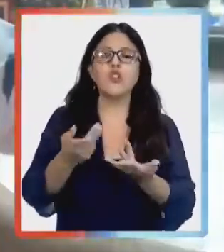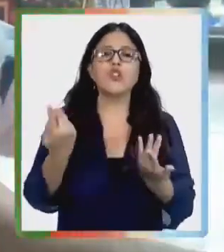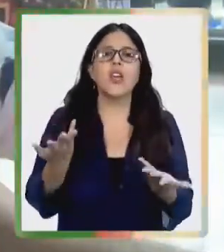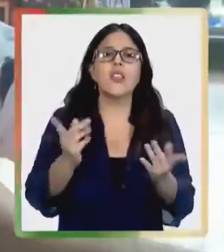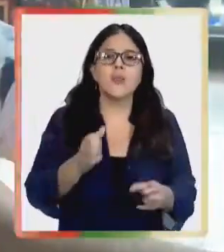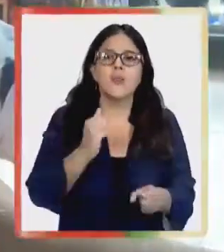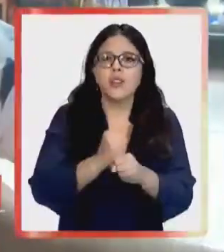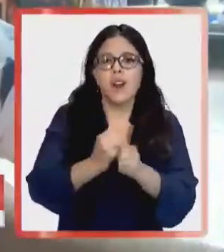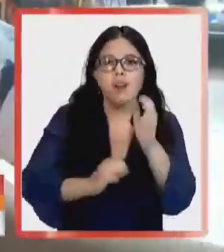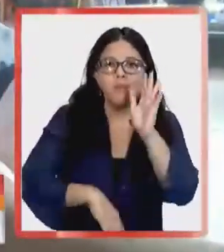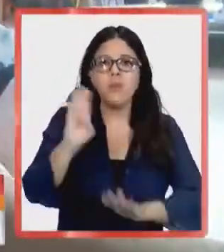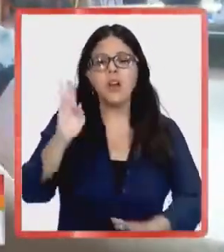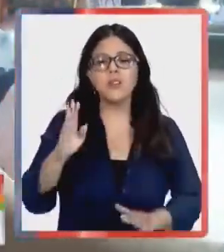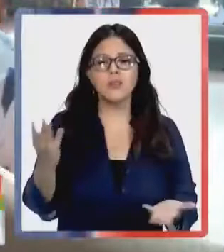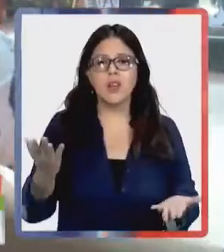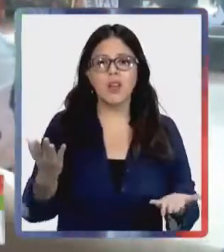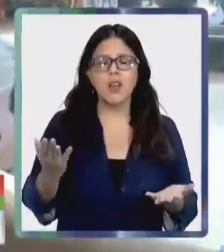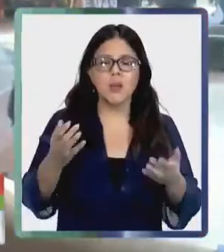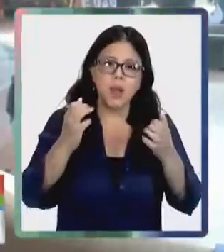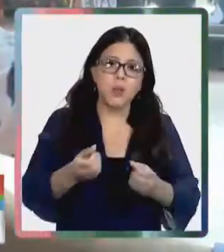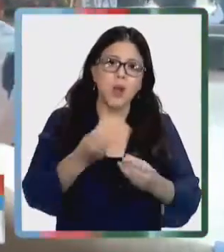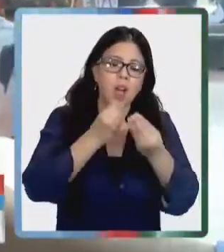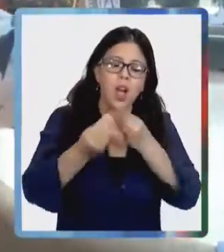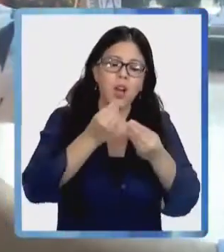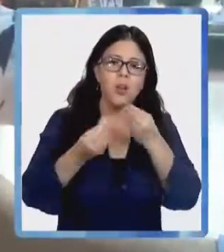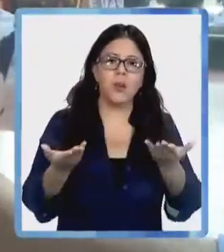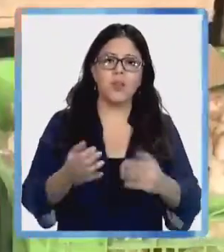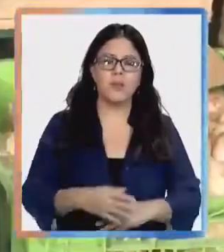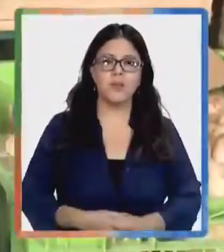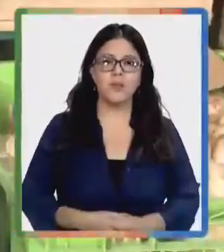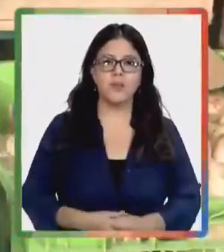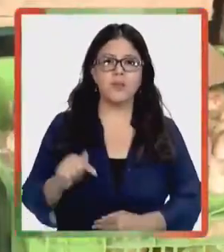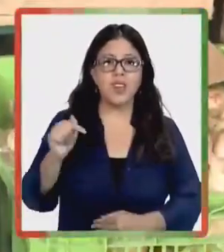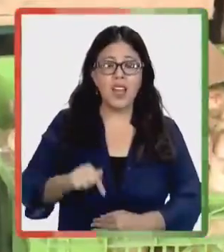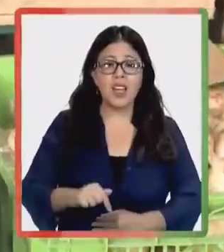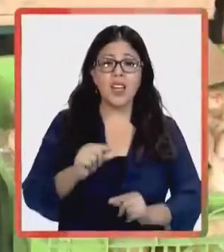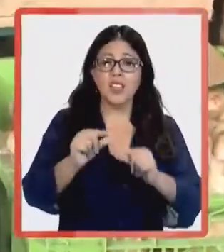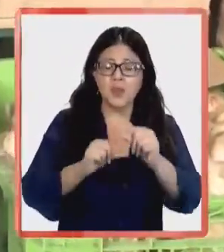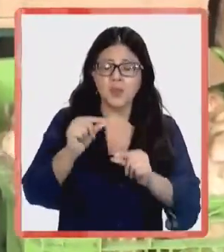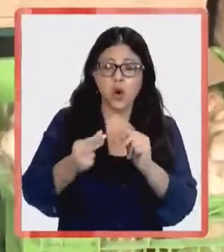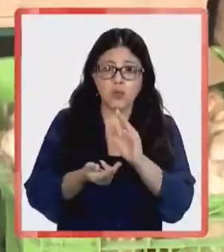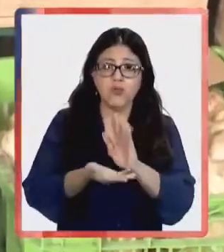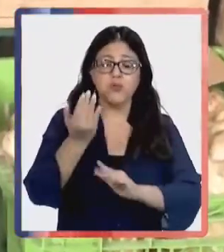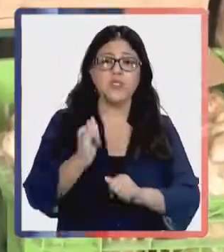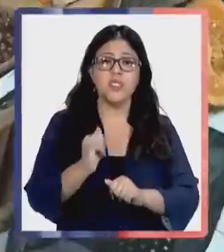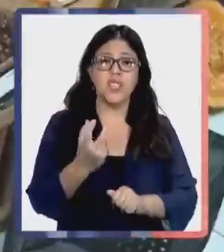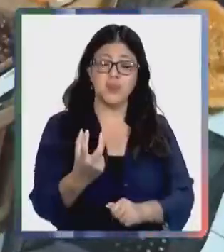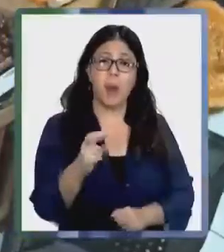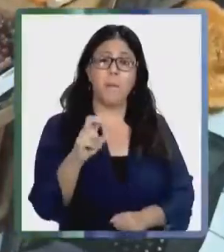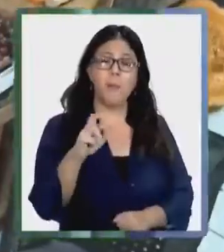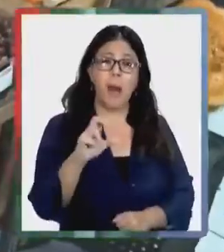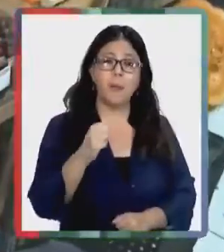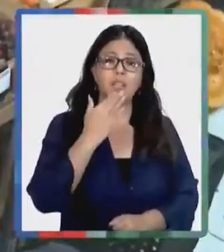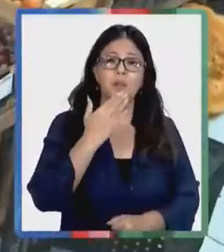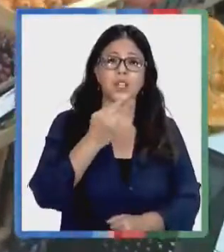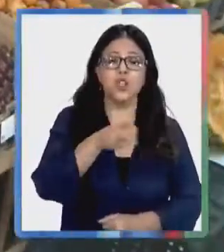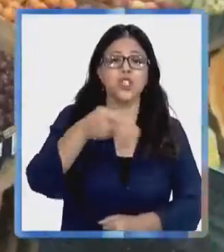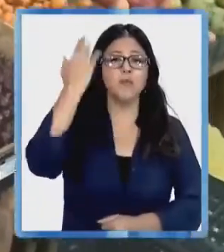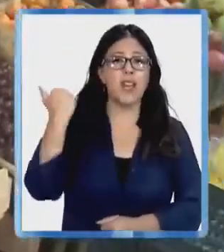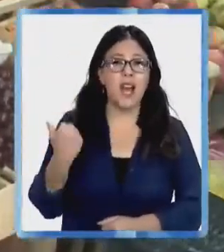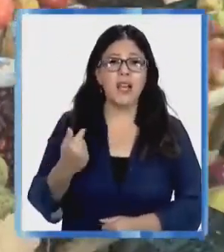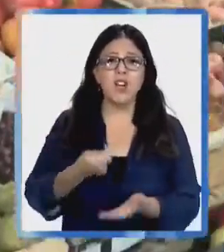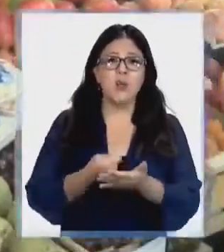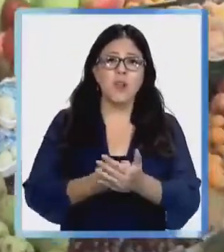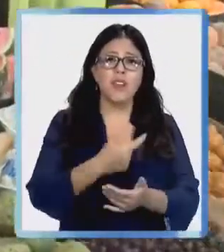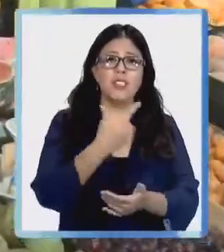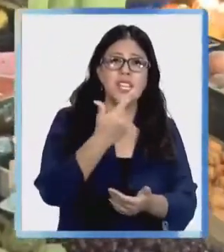que nosotros tenemos que trabajar más nomás para poder alimentarnos. Evidentemente han subido un poco más, se nota. Sí, la papa sobre todo, hace 2 semanas